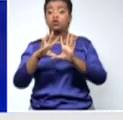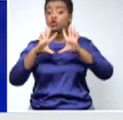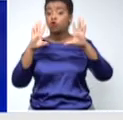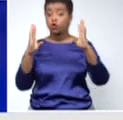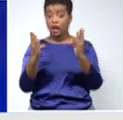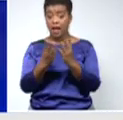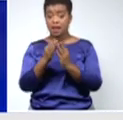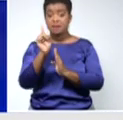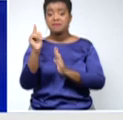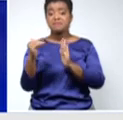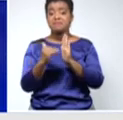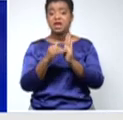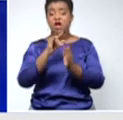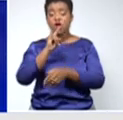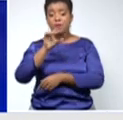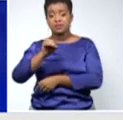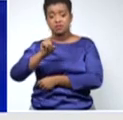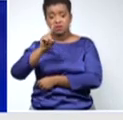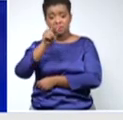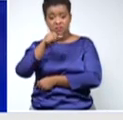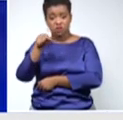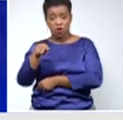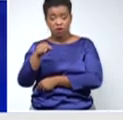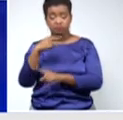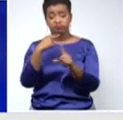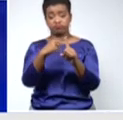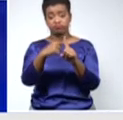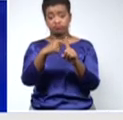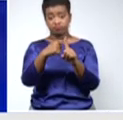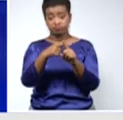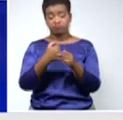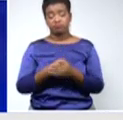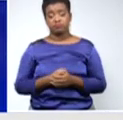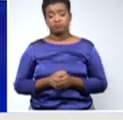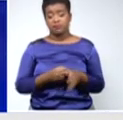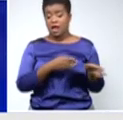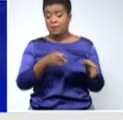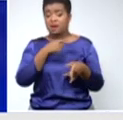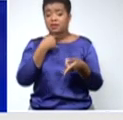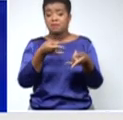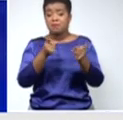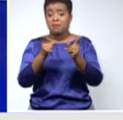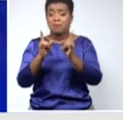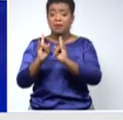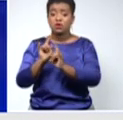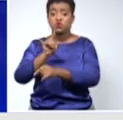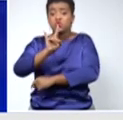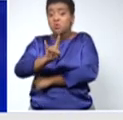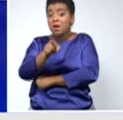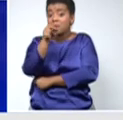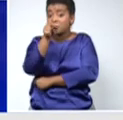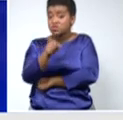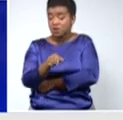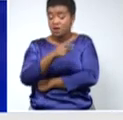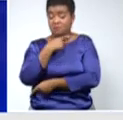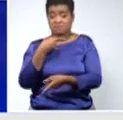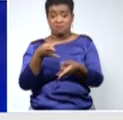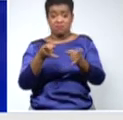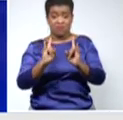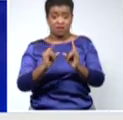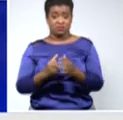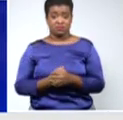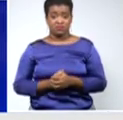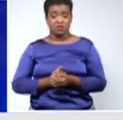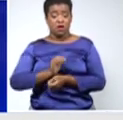1.901 pacientes con COVID, han fallecido 9 personas, la letalidad es similar a la